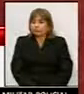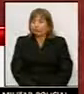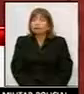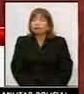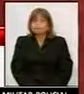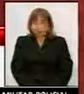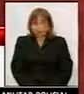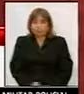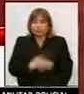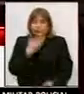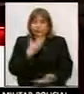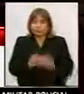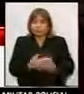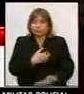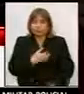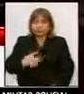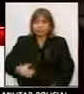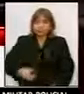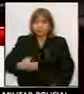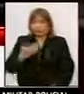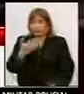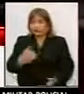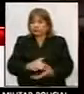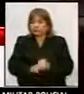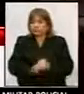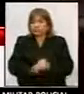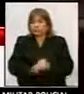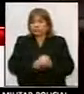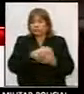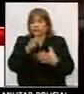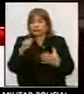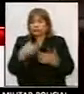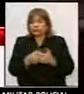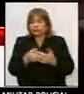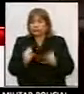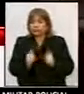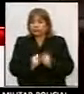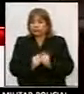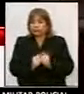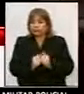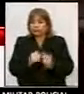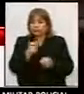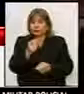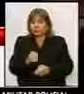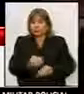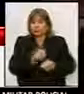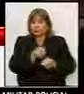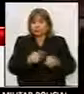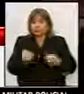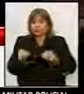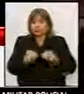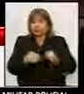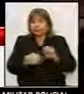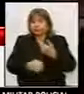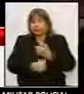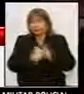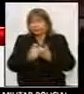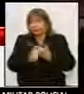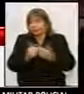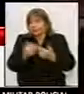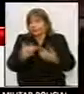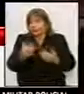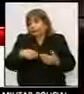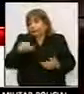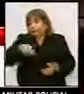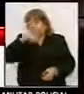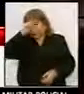Gracias, presidenta. Un saludo a usted, a los colegas y a todas las personas que nos acompañan. Bueno, la agricultura pues es una actividad de riesgo, peor aún en un país